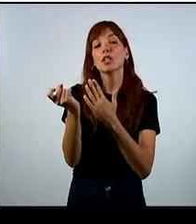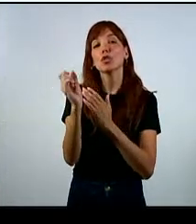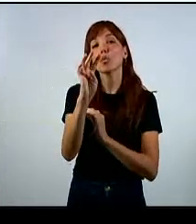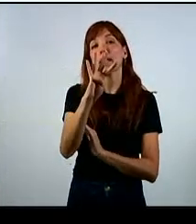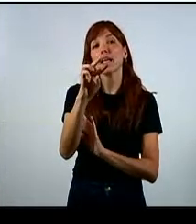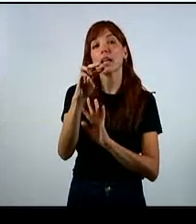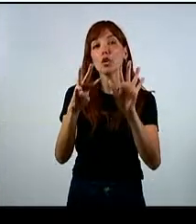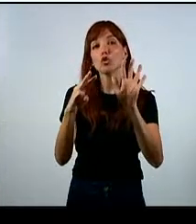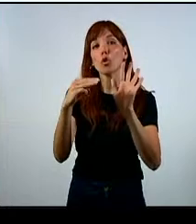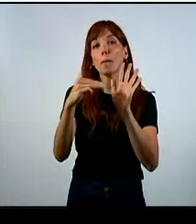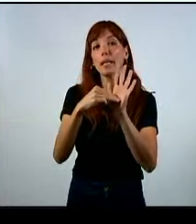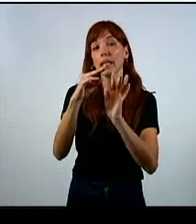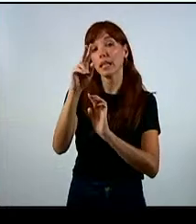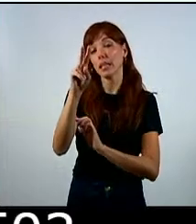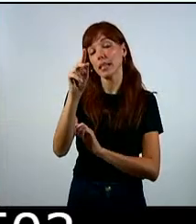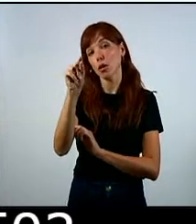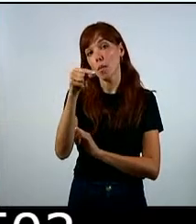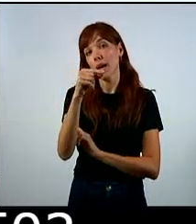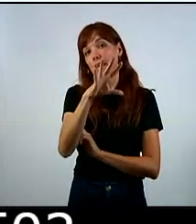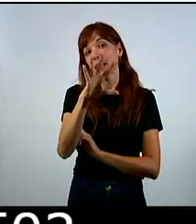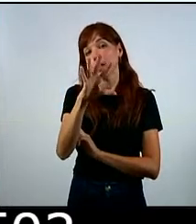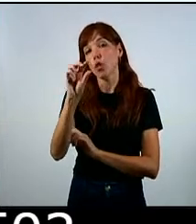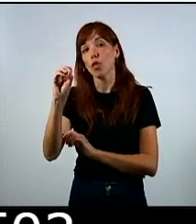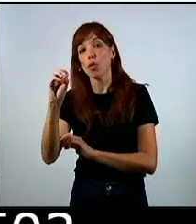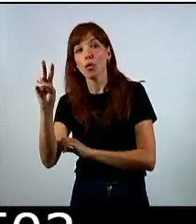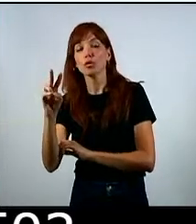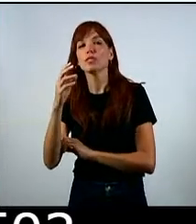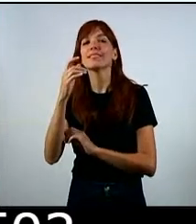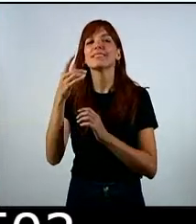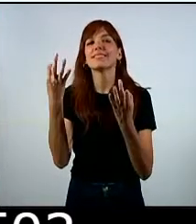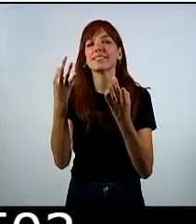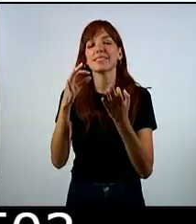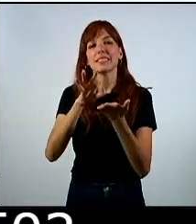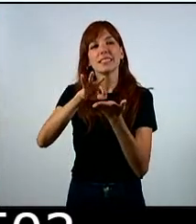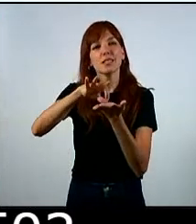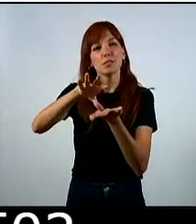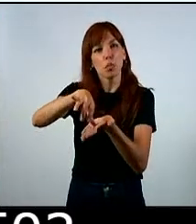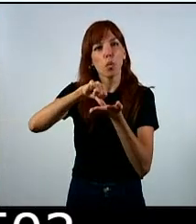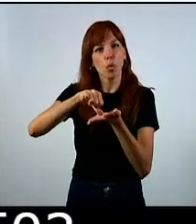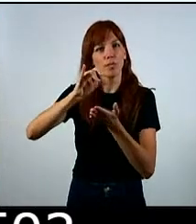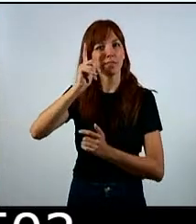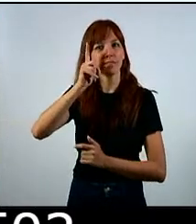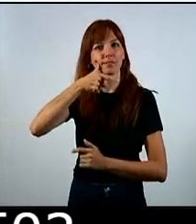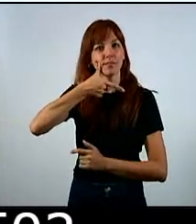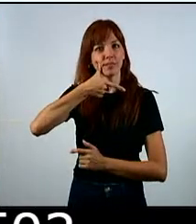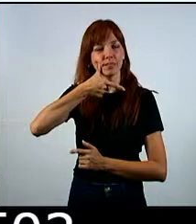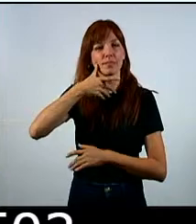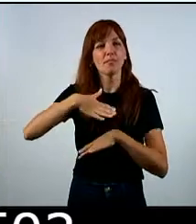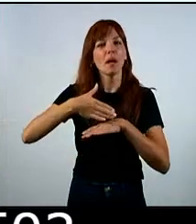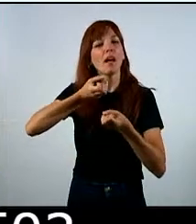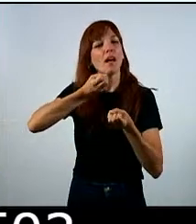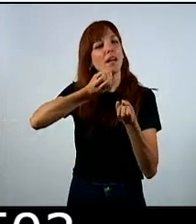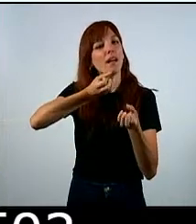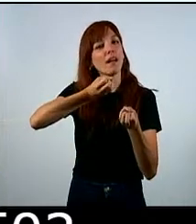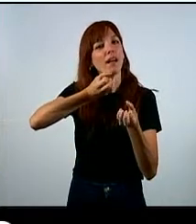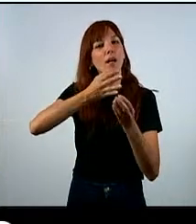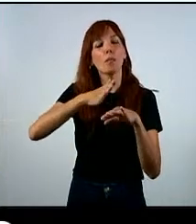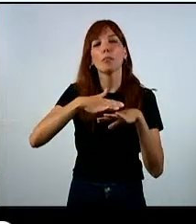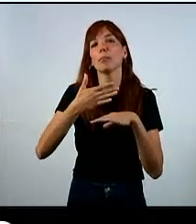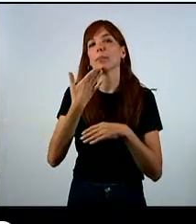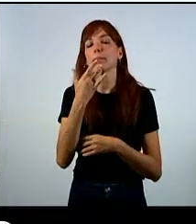648.502 euros del servicio de atención telefónica Call Center para informar y orientar a las personas mayores